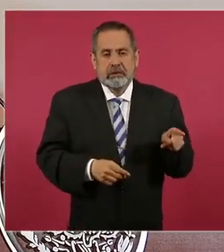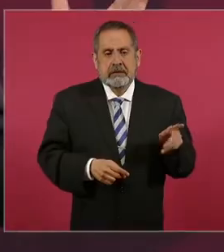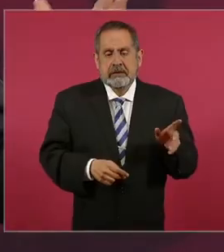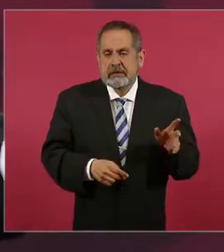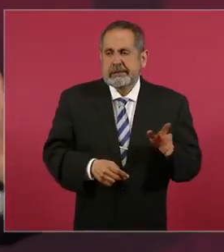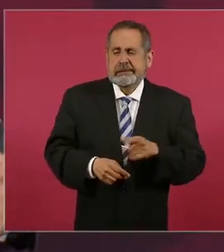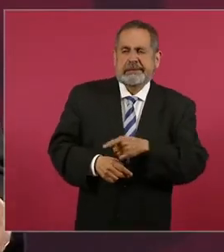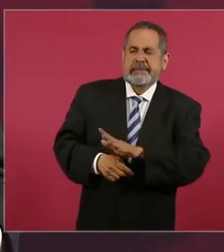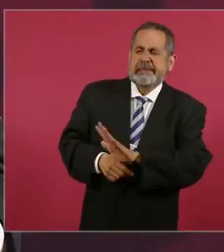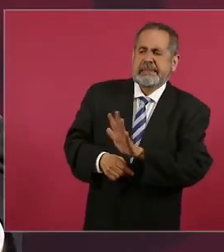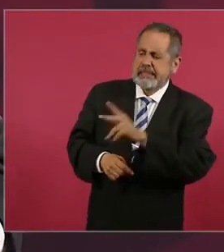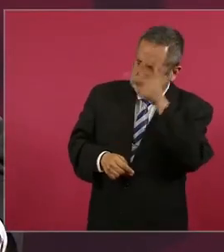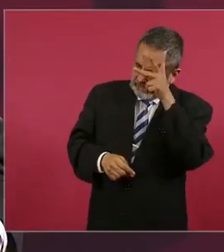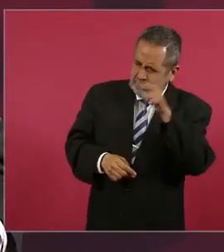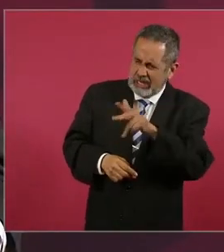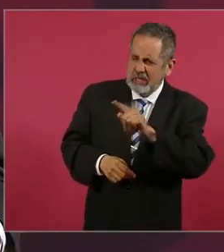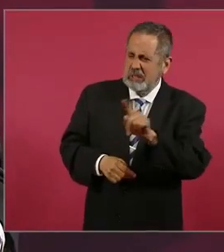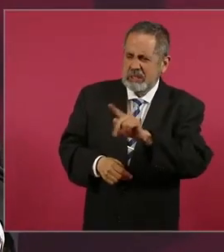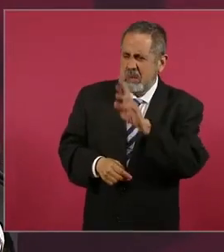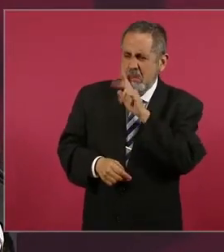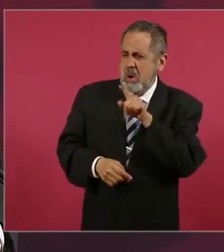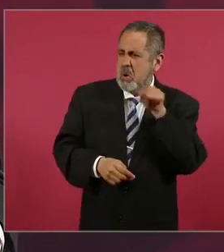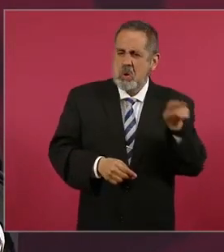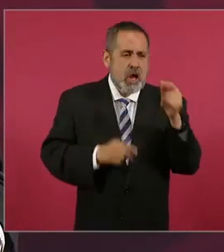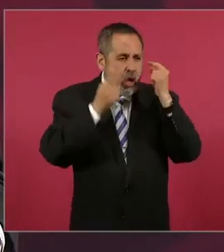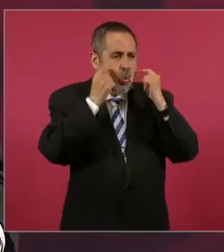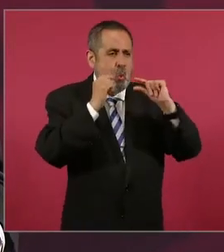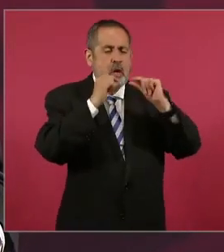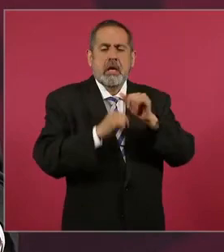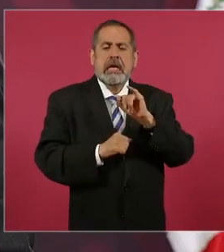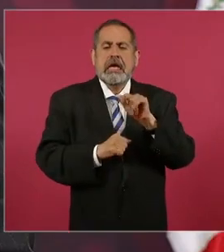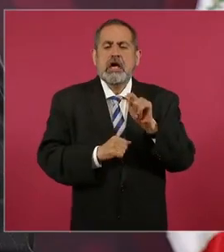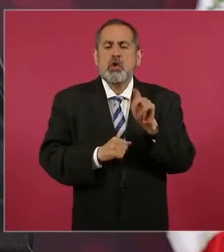simpatizan más con Iturbide.